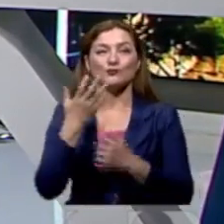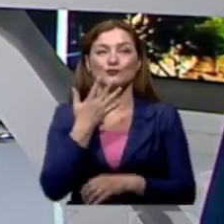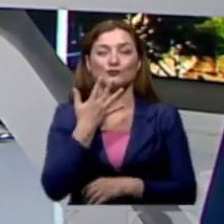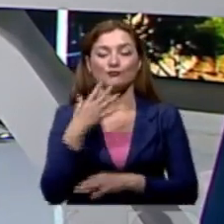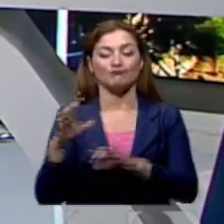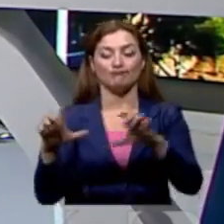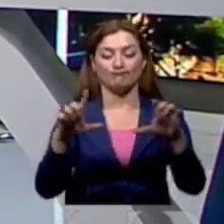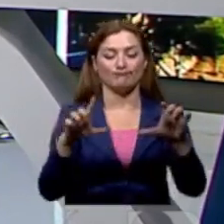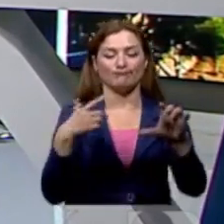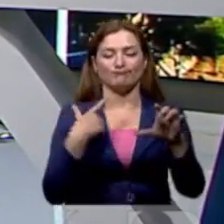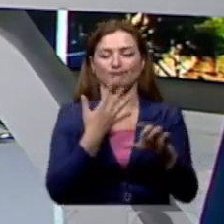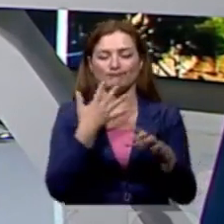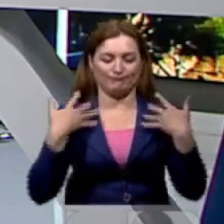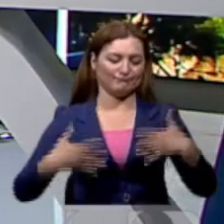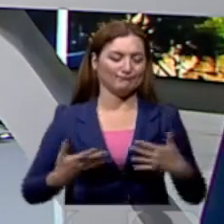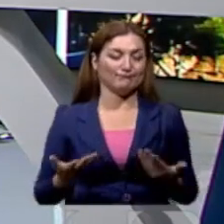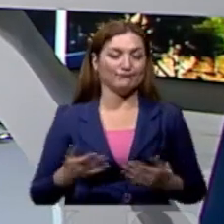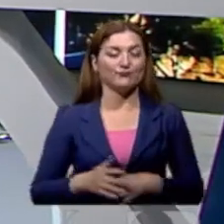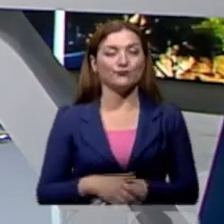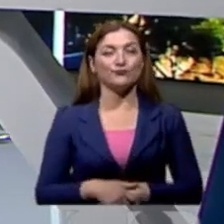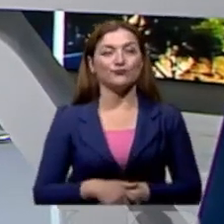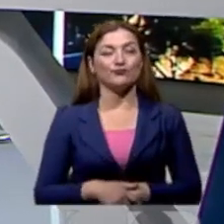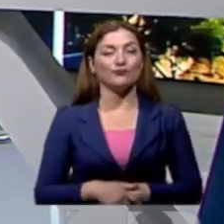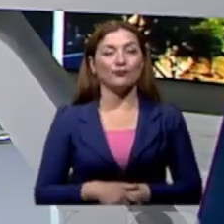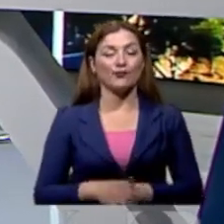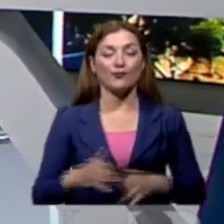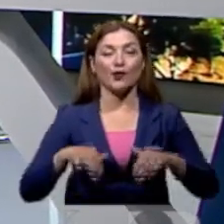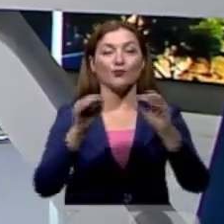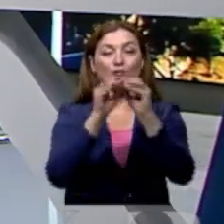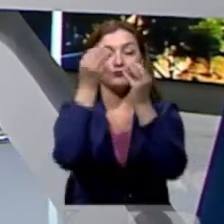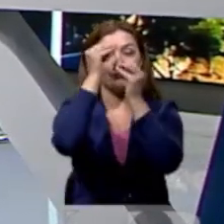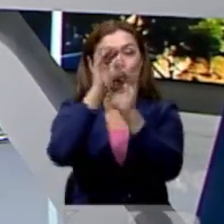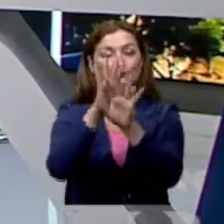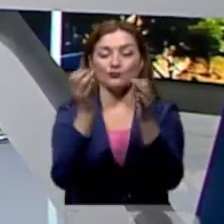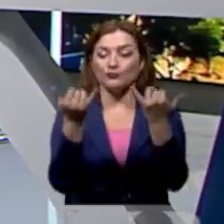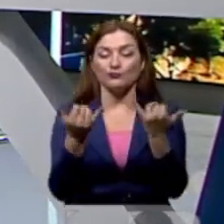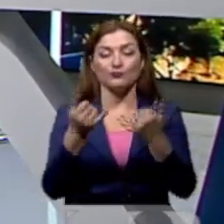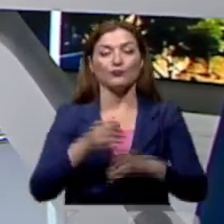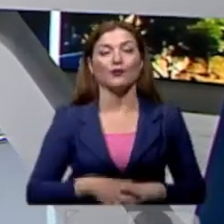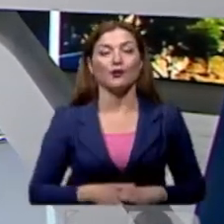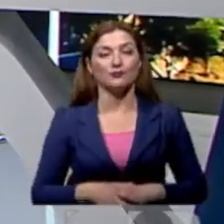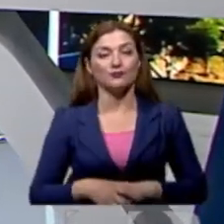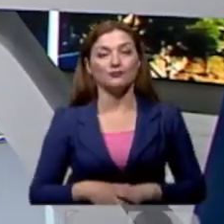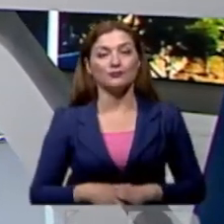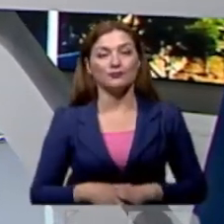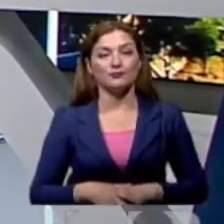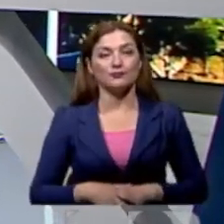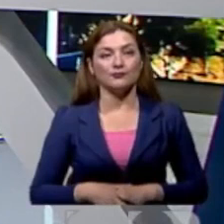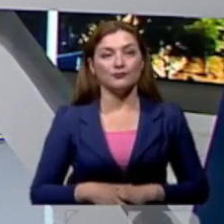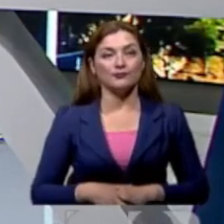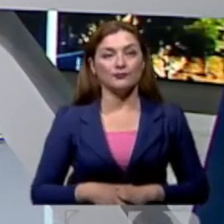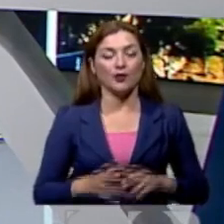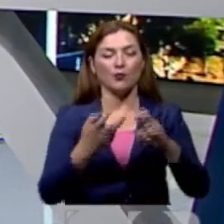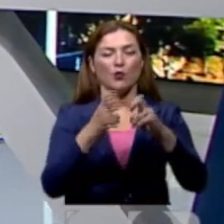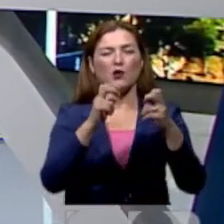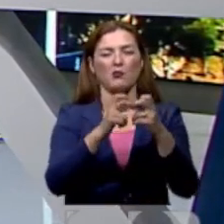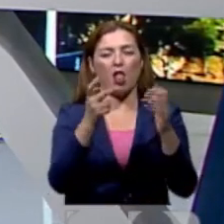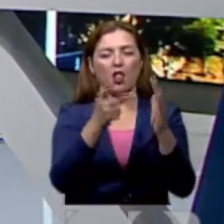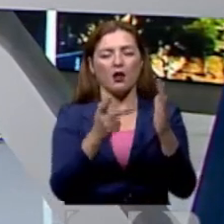en la ciudad se incrementarían las precipitaciones, especialmente en los meses de octubre, noviembre y diciembre. ¿Qué se ve con mayor